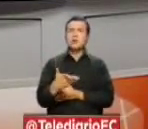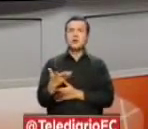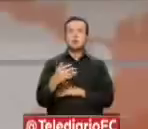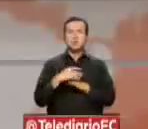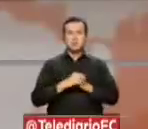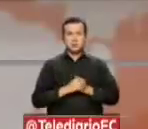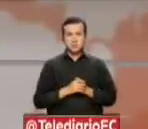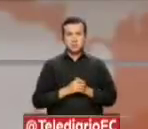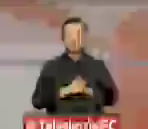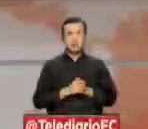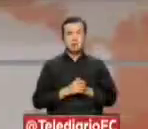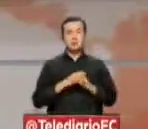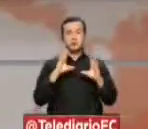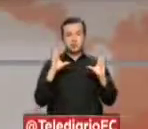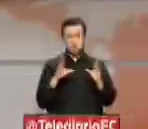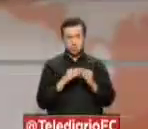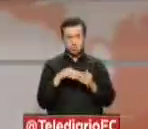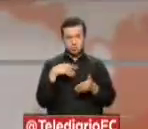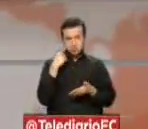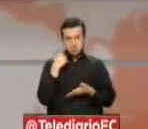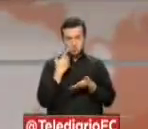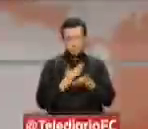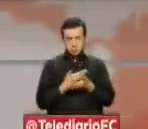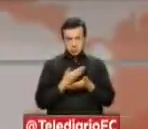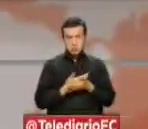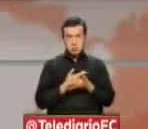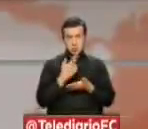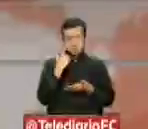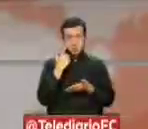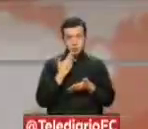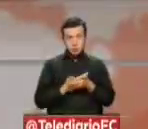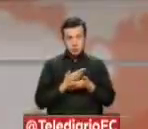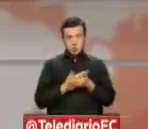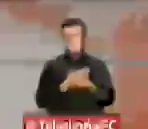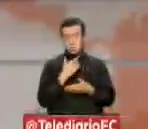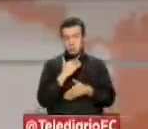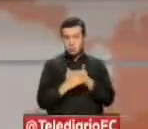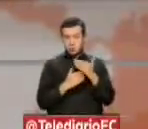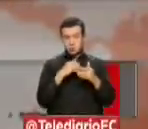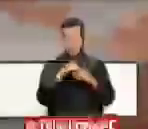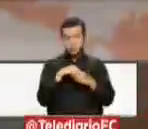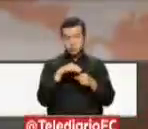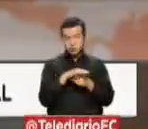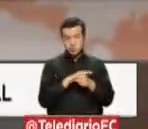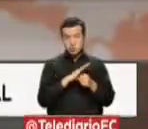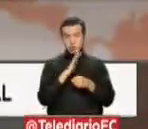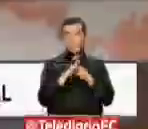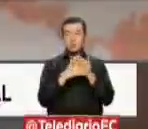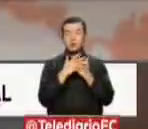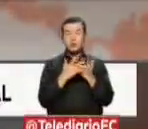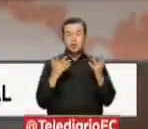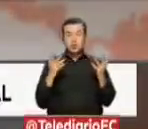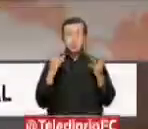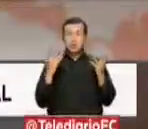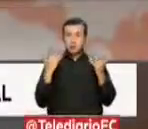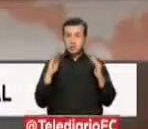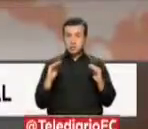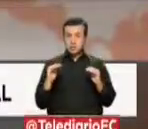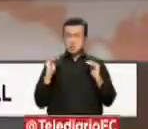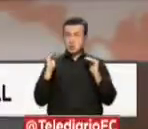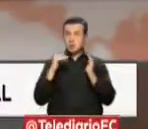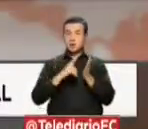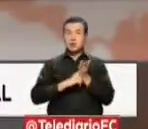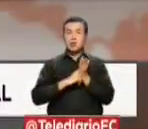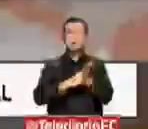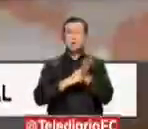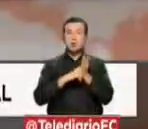ver, todo esto se sustancia y todo esto se prueba en un proceso interno que luego es elevado para el